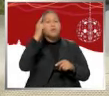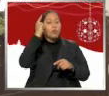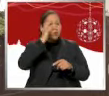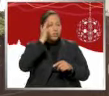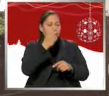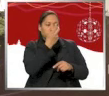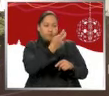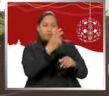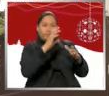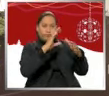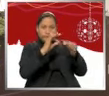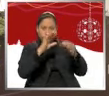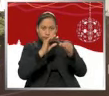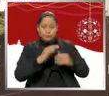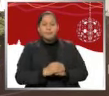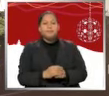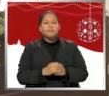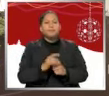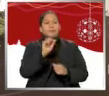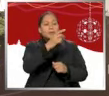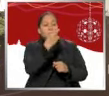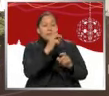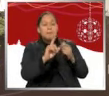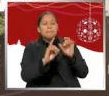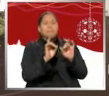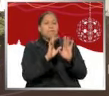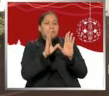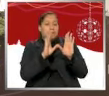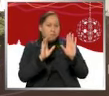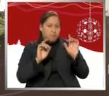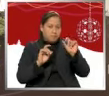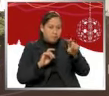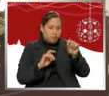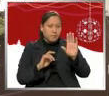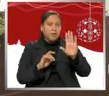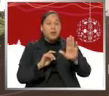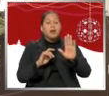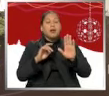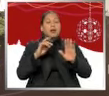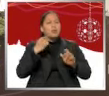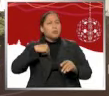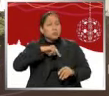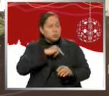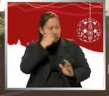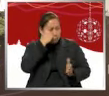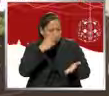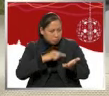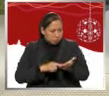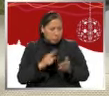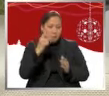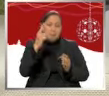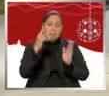por este acontecimiento, ¿no? Exactamente. Por el que pasaba. Tenemos la noción desde